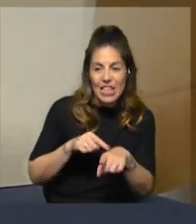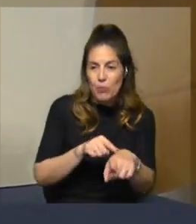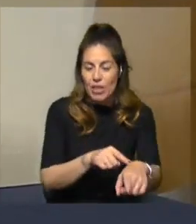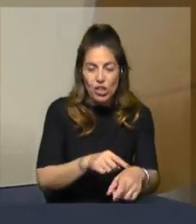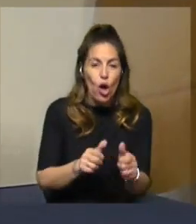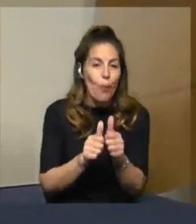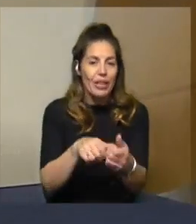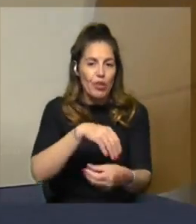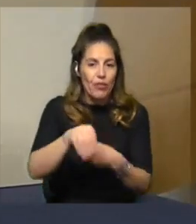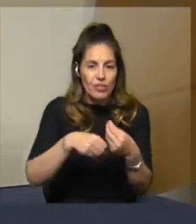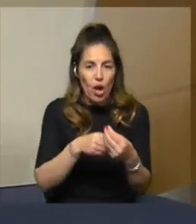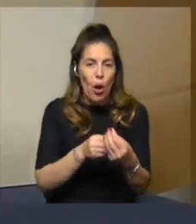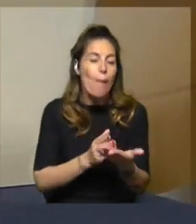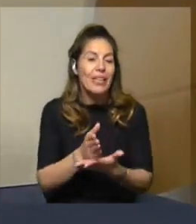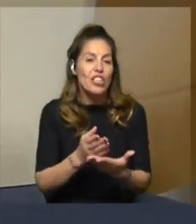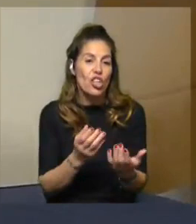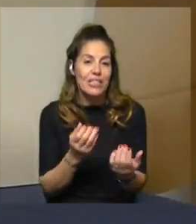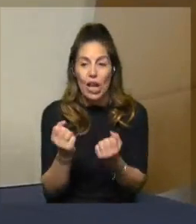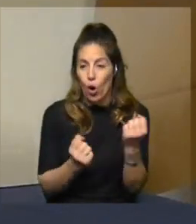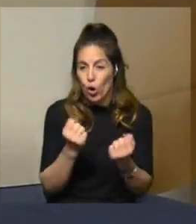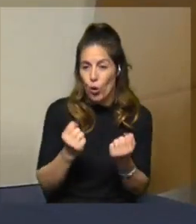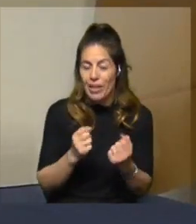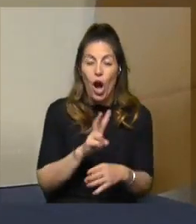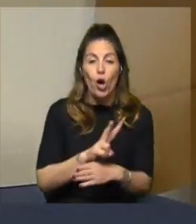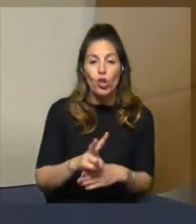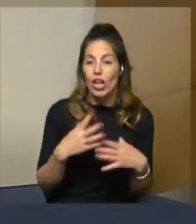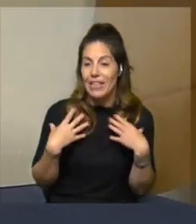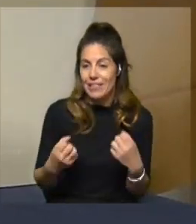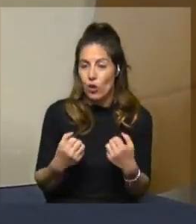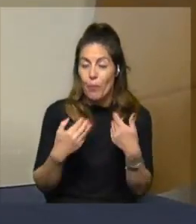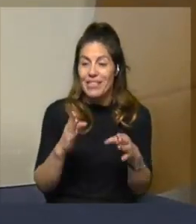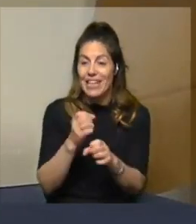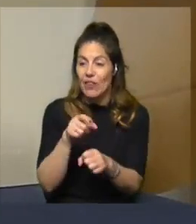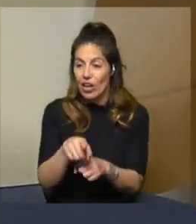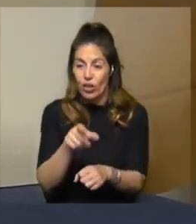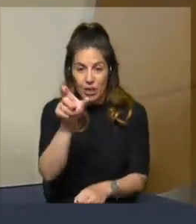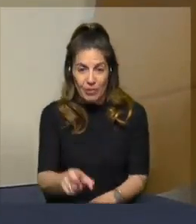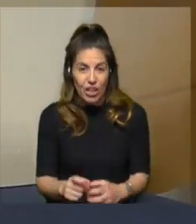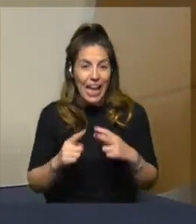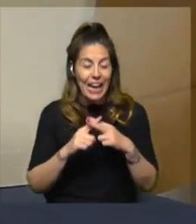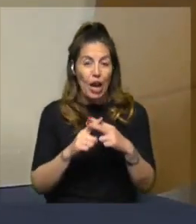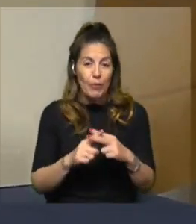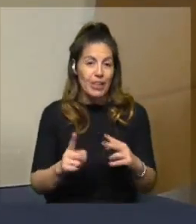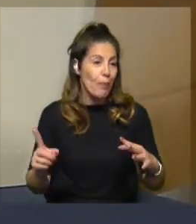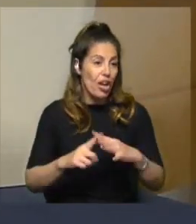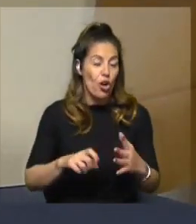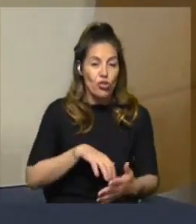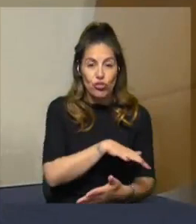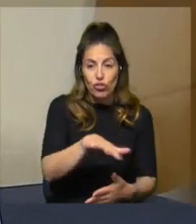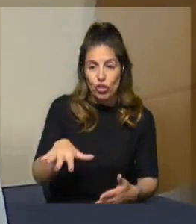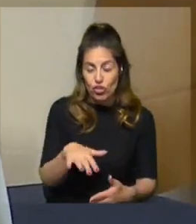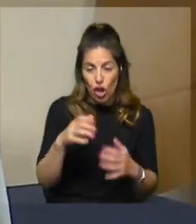económicas, los controles de salud y empezar a trabajar con esa persona, por supuesto, herramientas para la inclusión socioeducativa